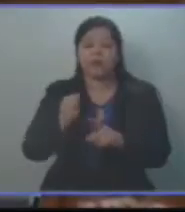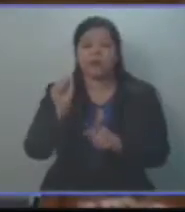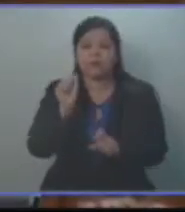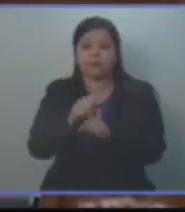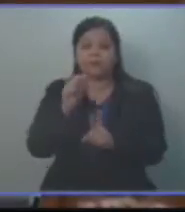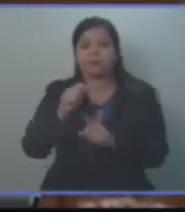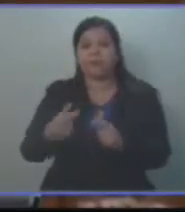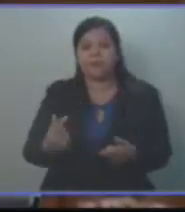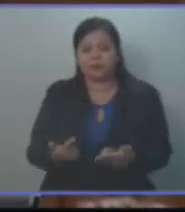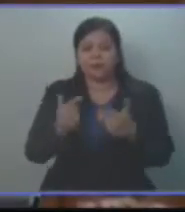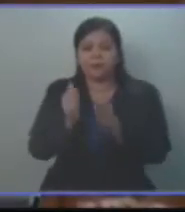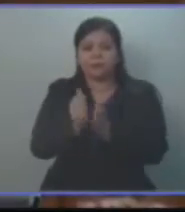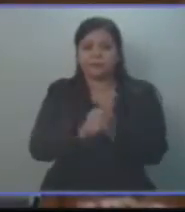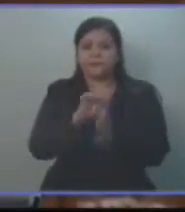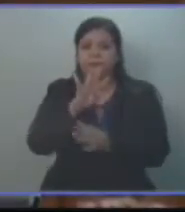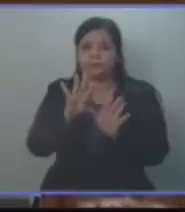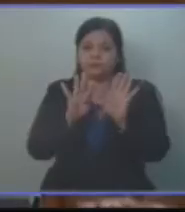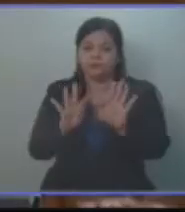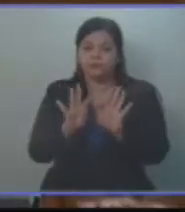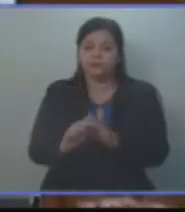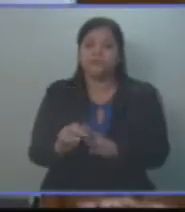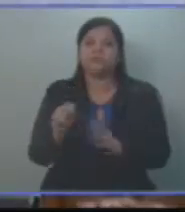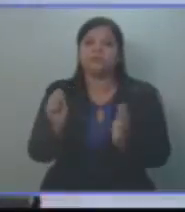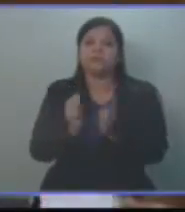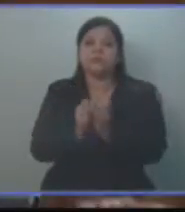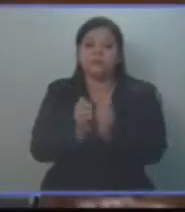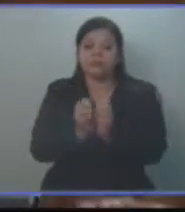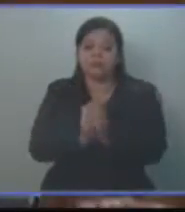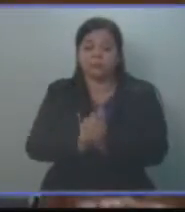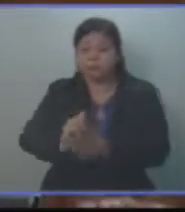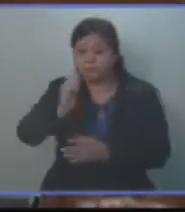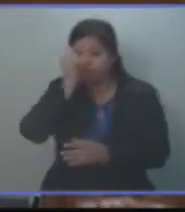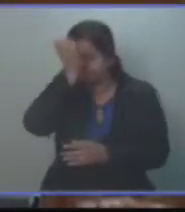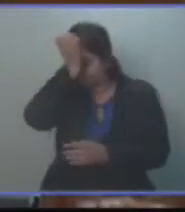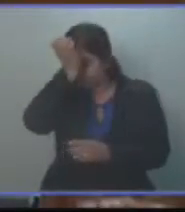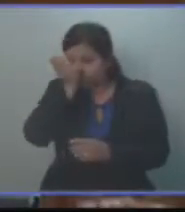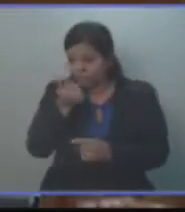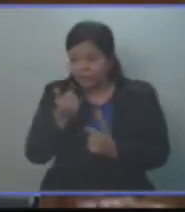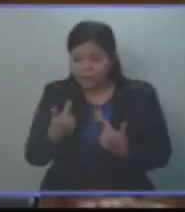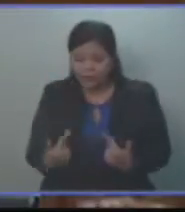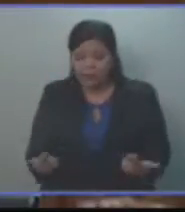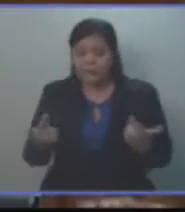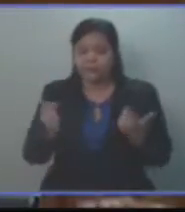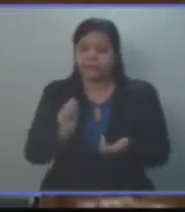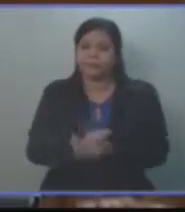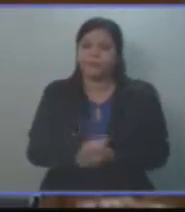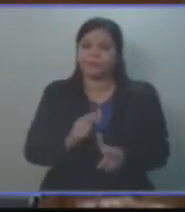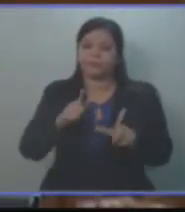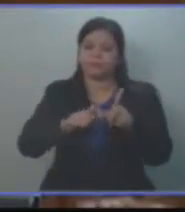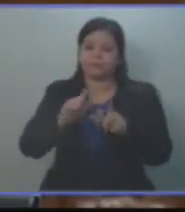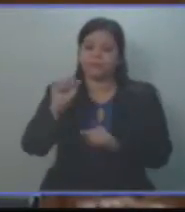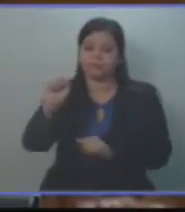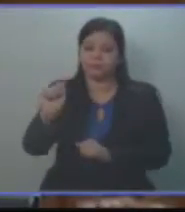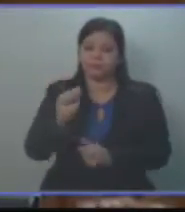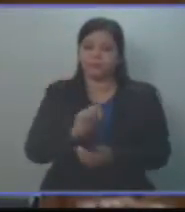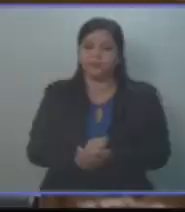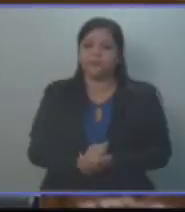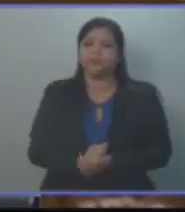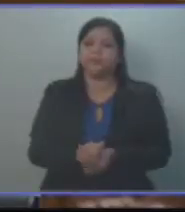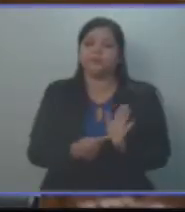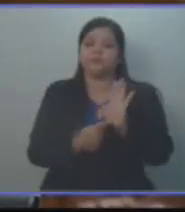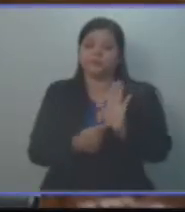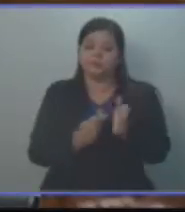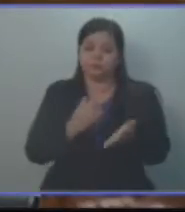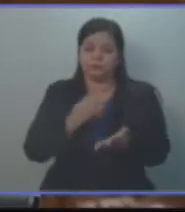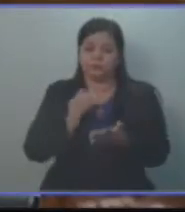artículo 49, constituyen infracciones graves. Literal A, presentarse